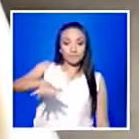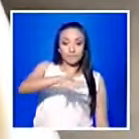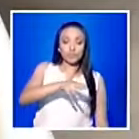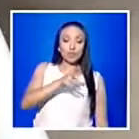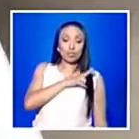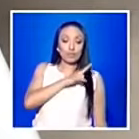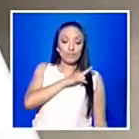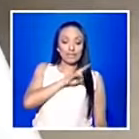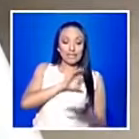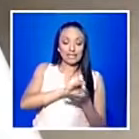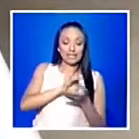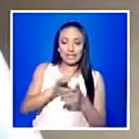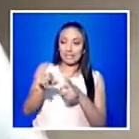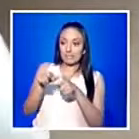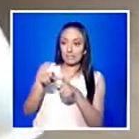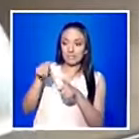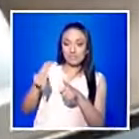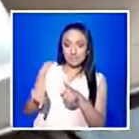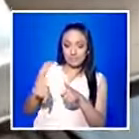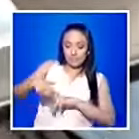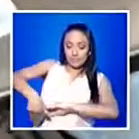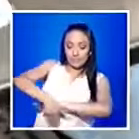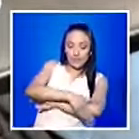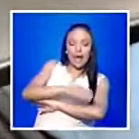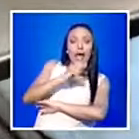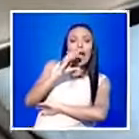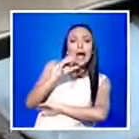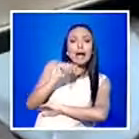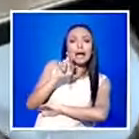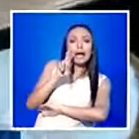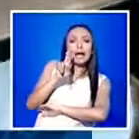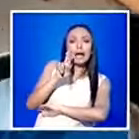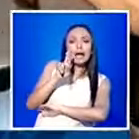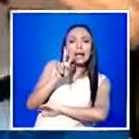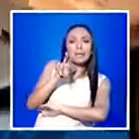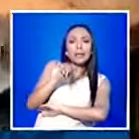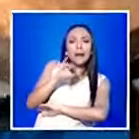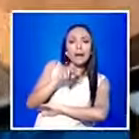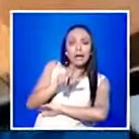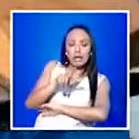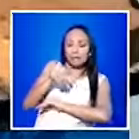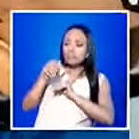Universidad Central, estamos aquí en la Gaspar de Carvajal y Mercadillo, a